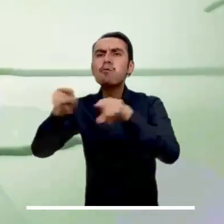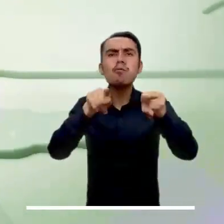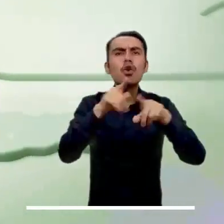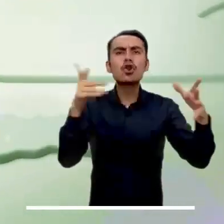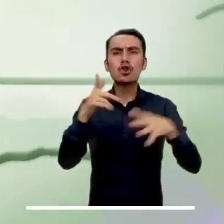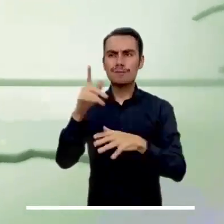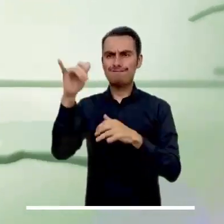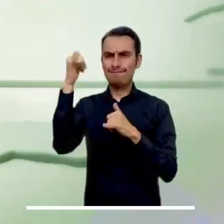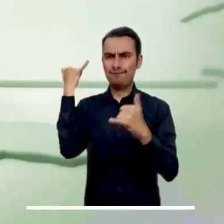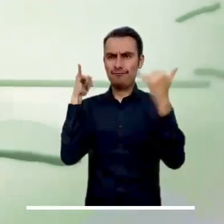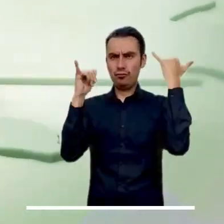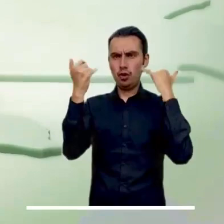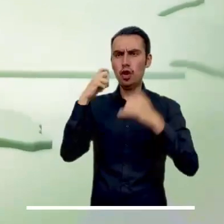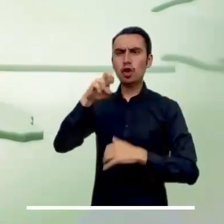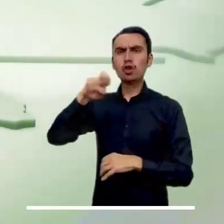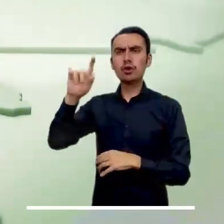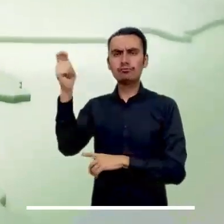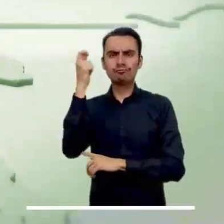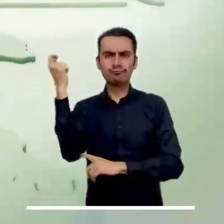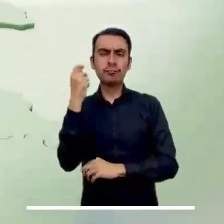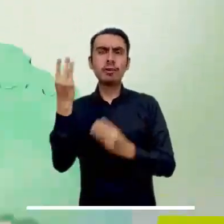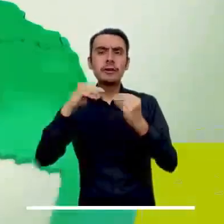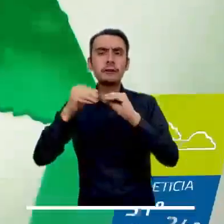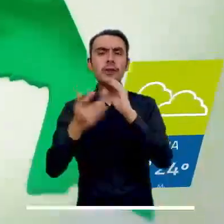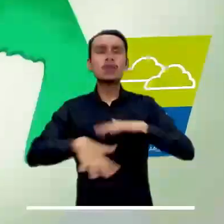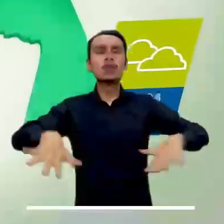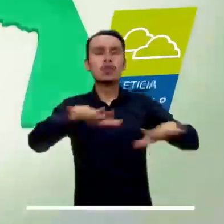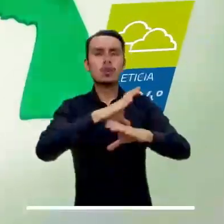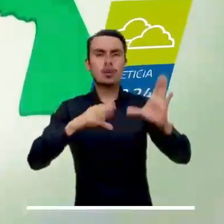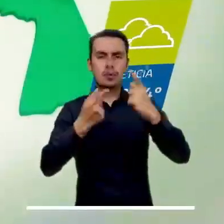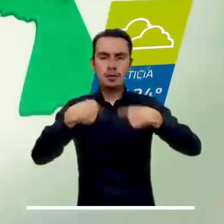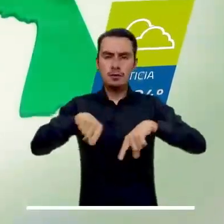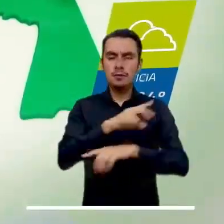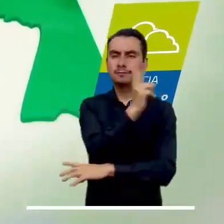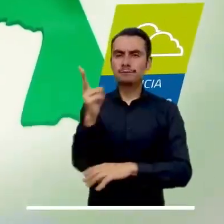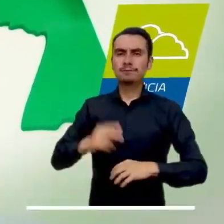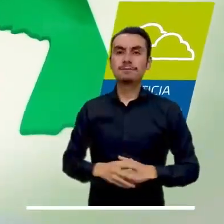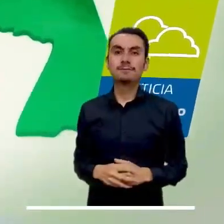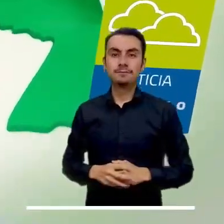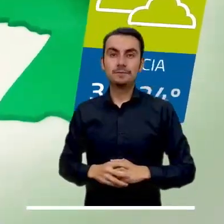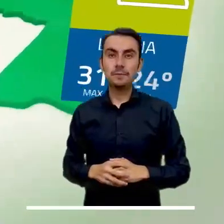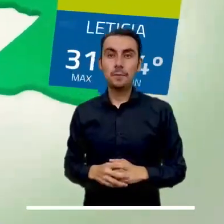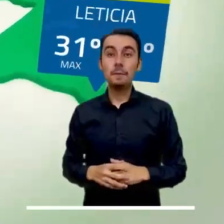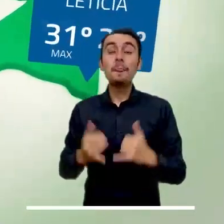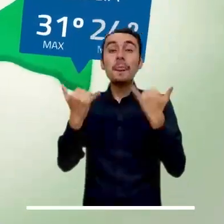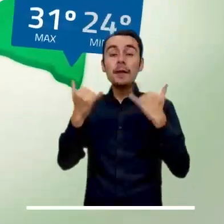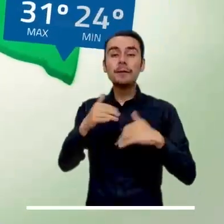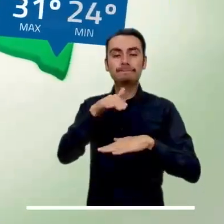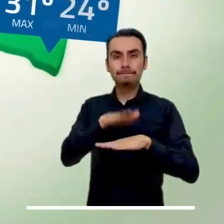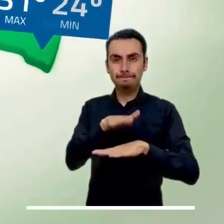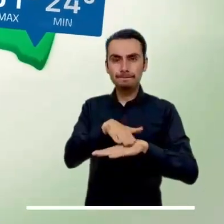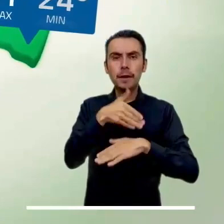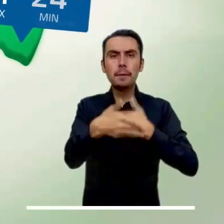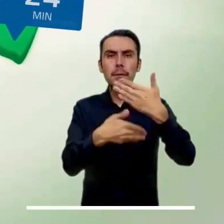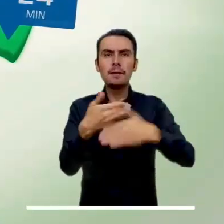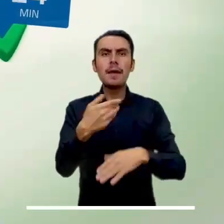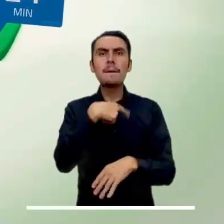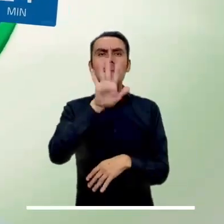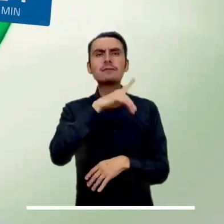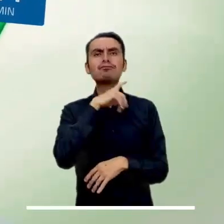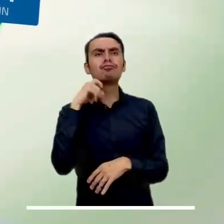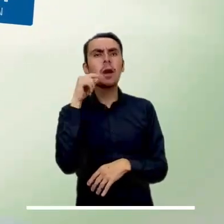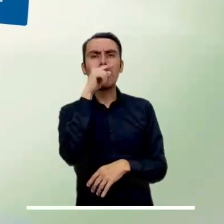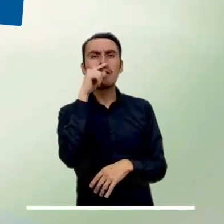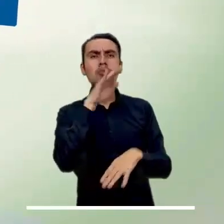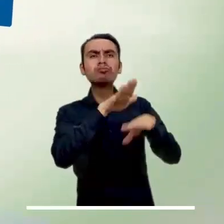En el sur de Guainía y en el occidente de Baupés y Amazonas se podrán presentar lloviznas esporádicas durante las primeras horas del